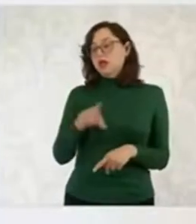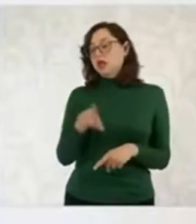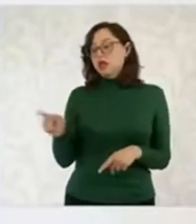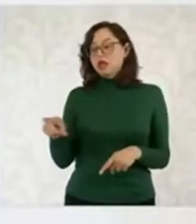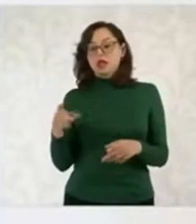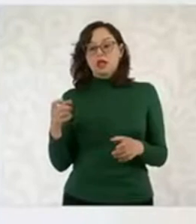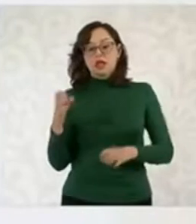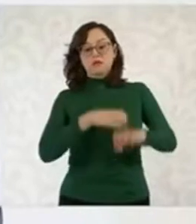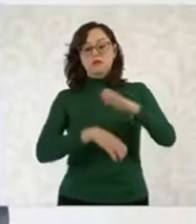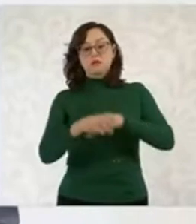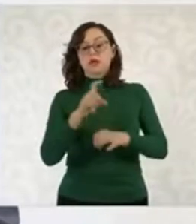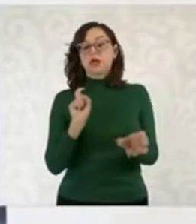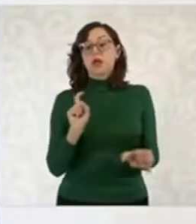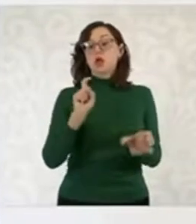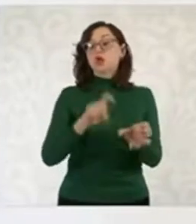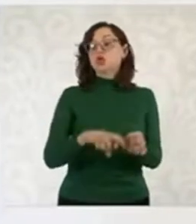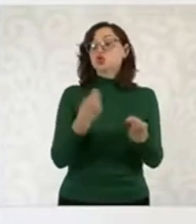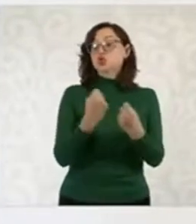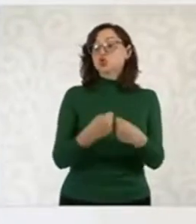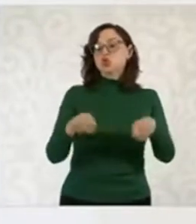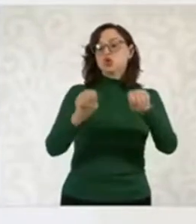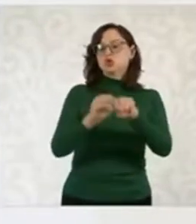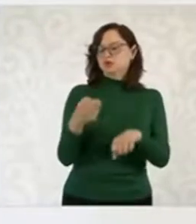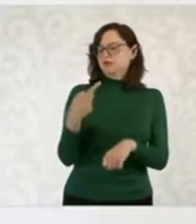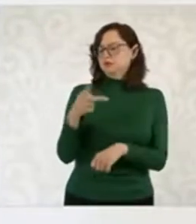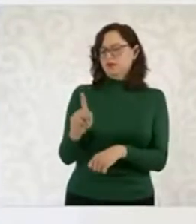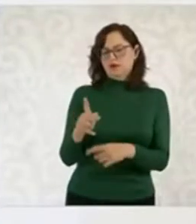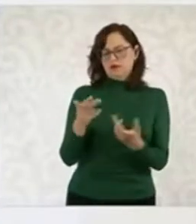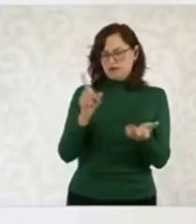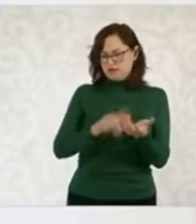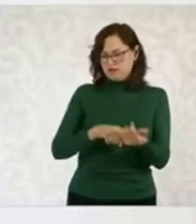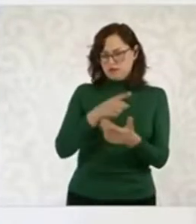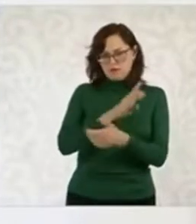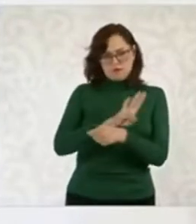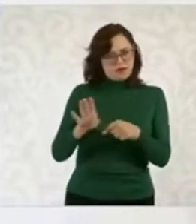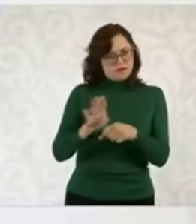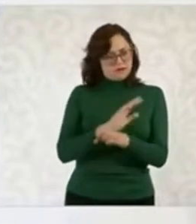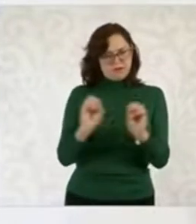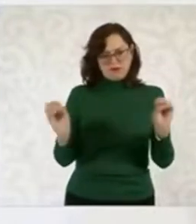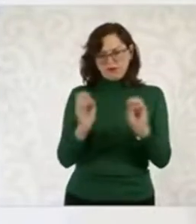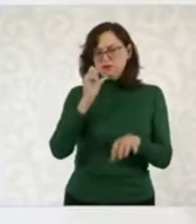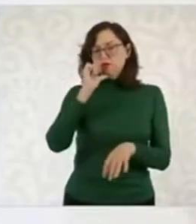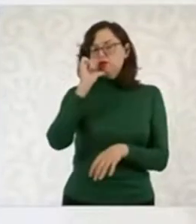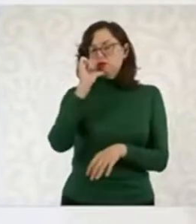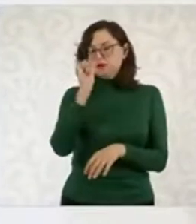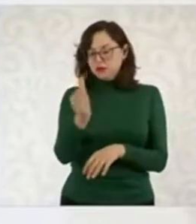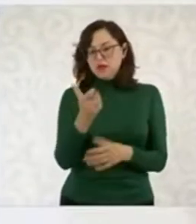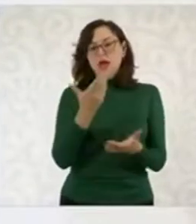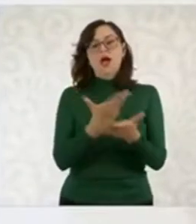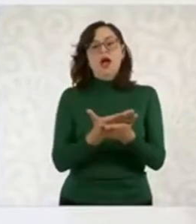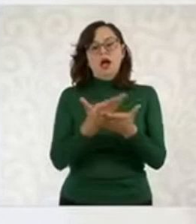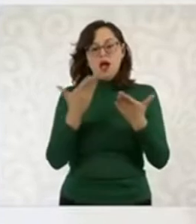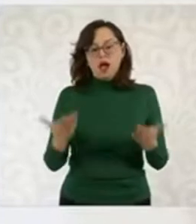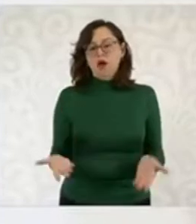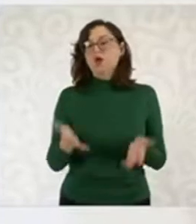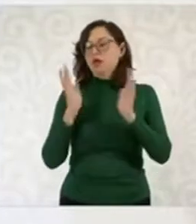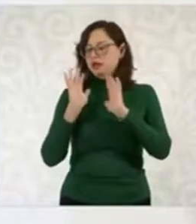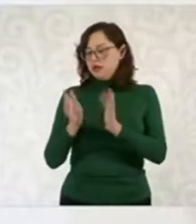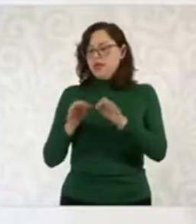de empresas, que no tenían ninguna seguridad social, hoy son reconocidos como personas